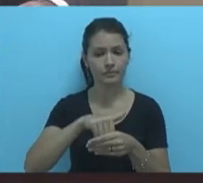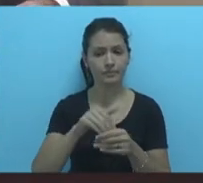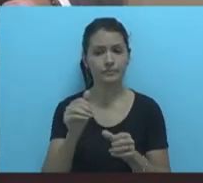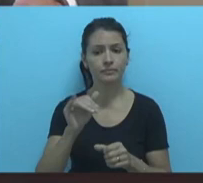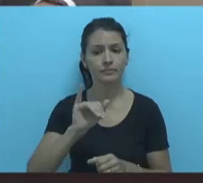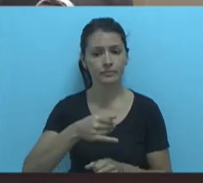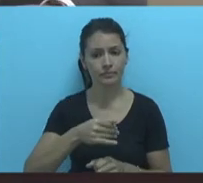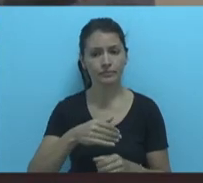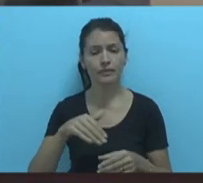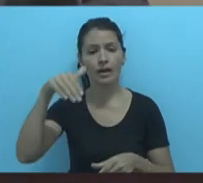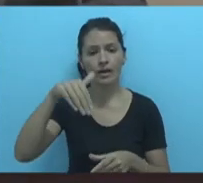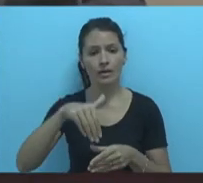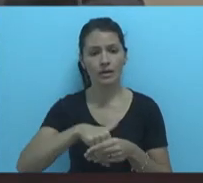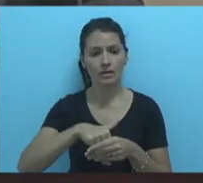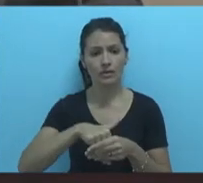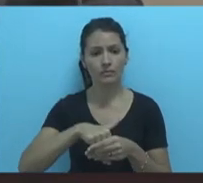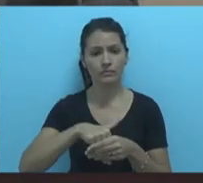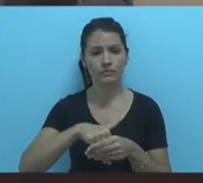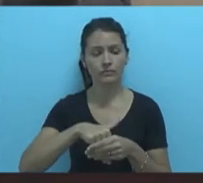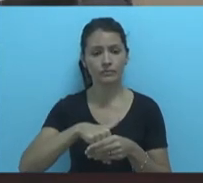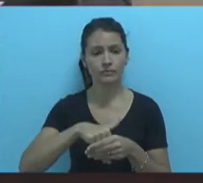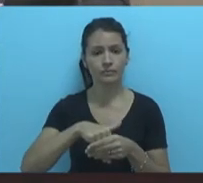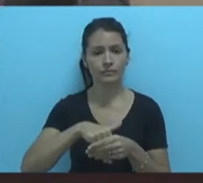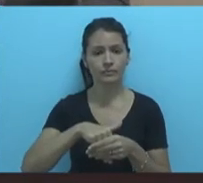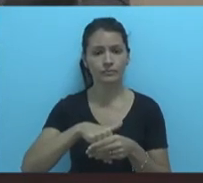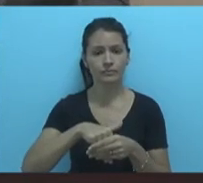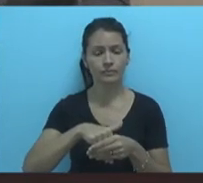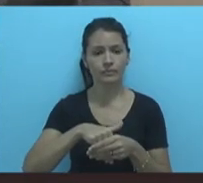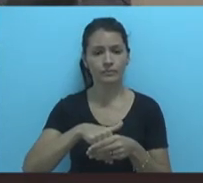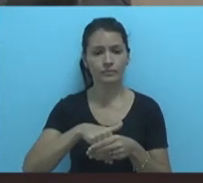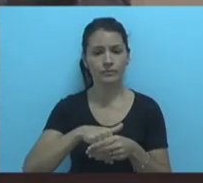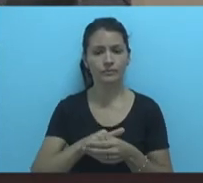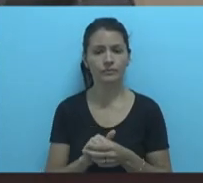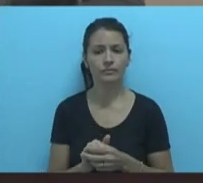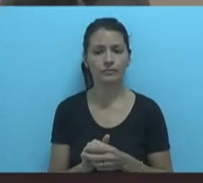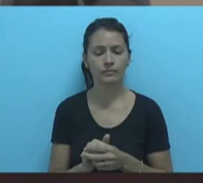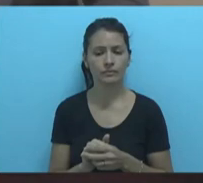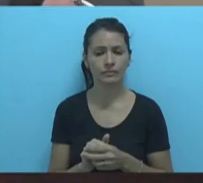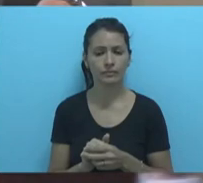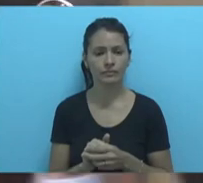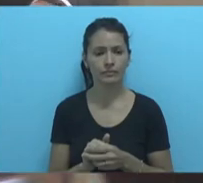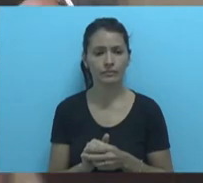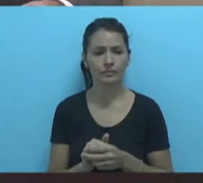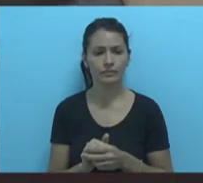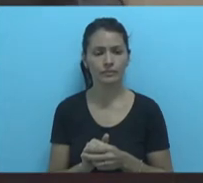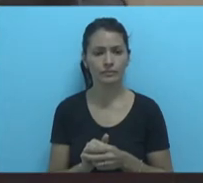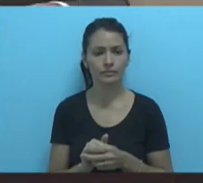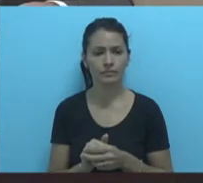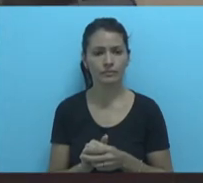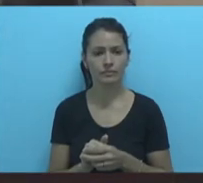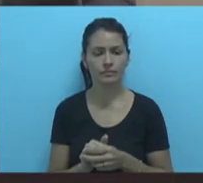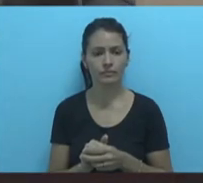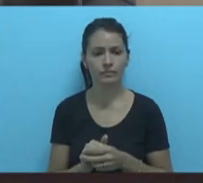resulta aprobado. Voy a poner a consideración el proyecto de declaración. Si